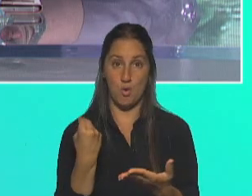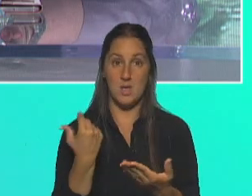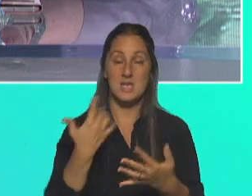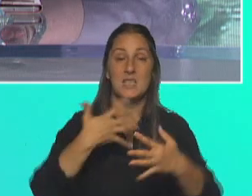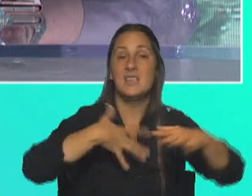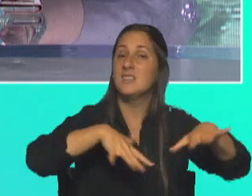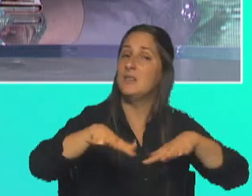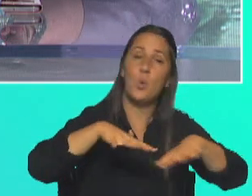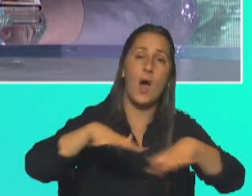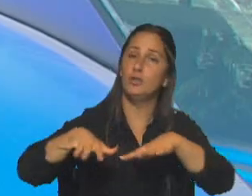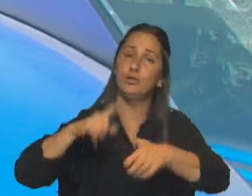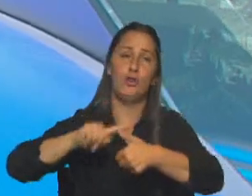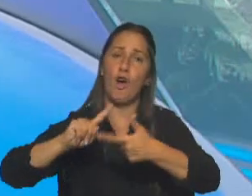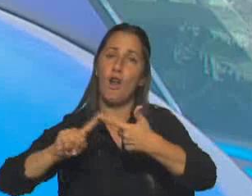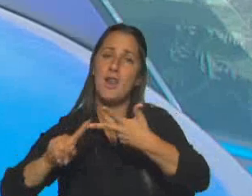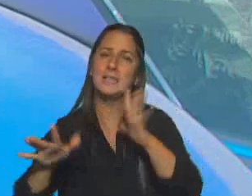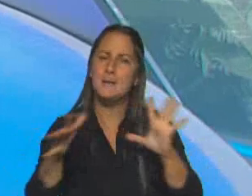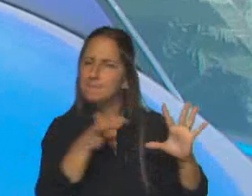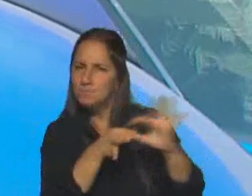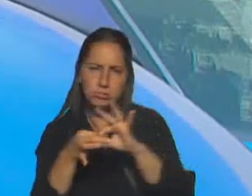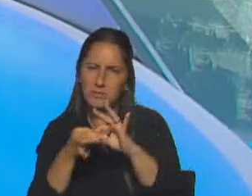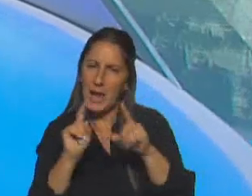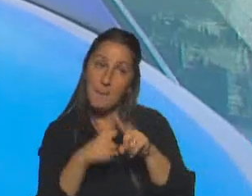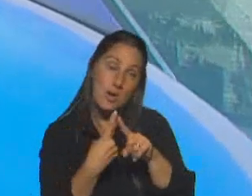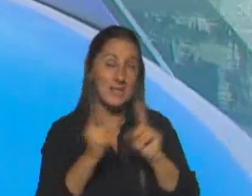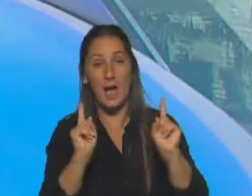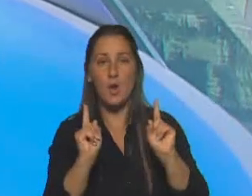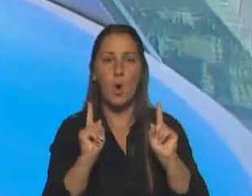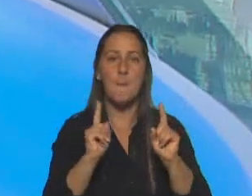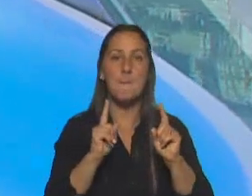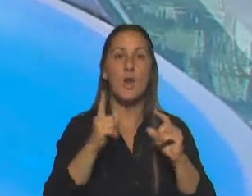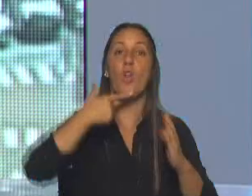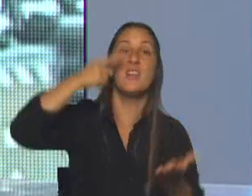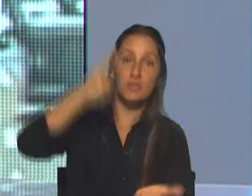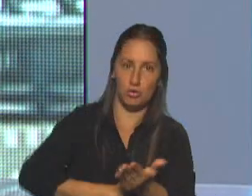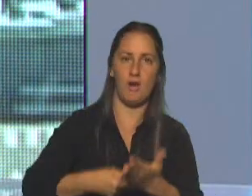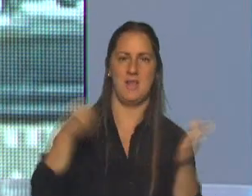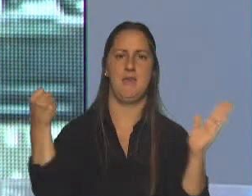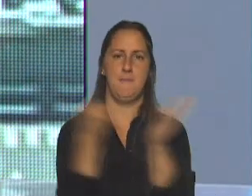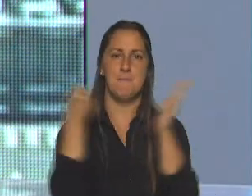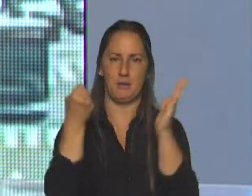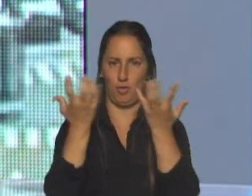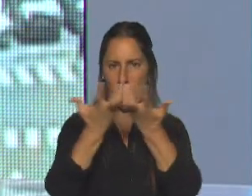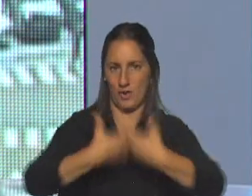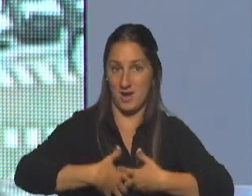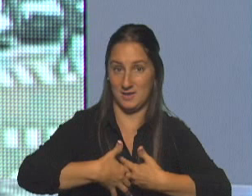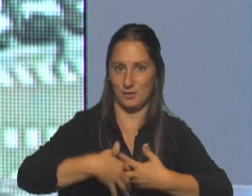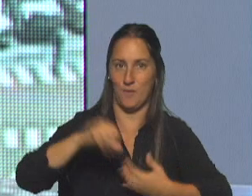situaciones que poco tienen que ver con la política, pero que impactan profundamente en cómo se organiza un país. Y a mí, yo